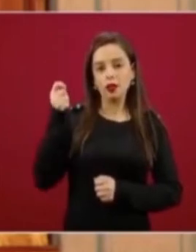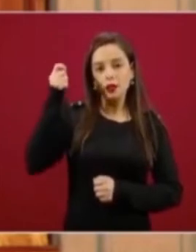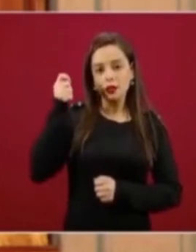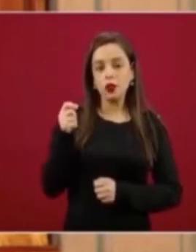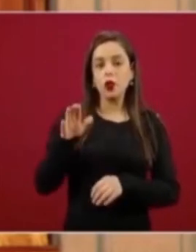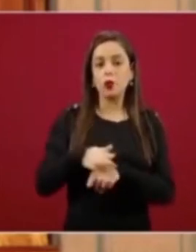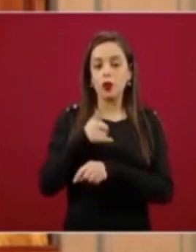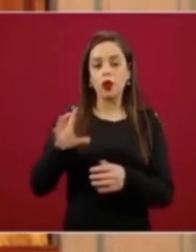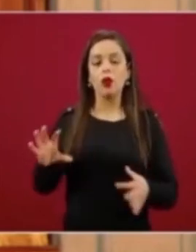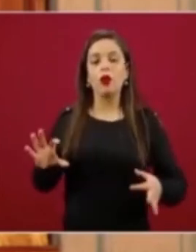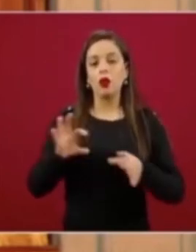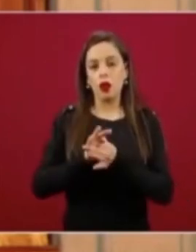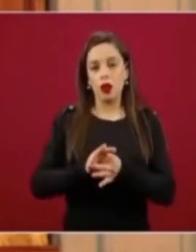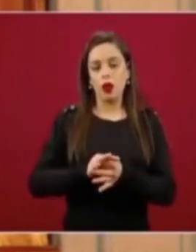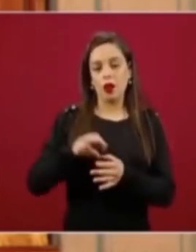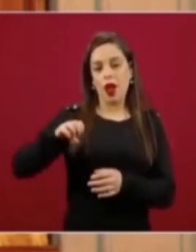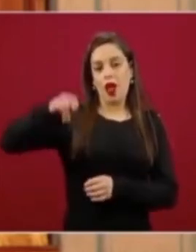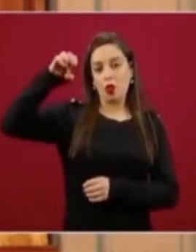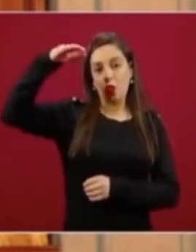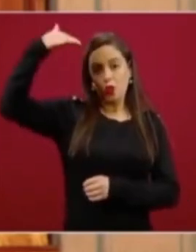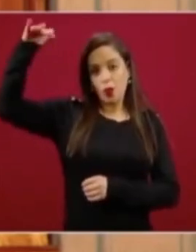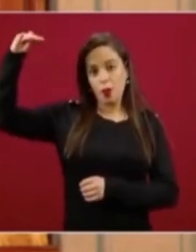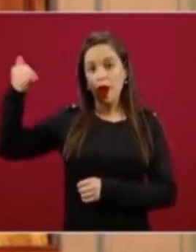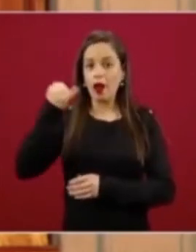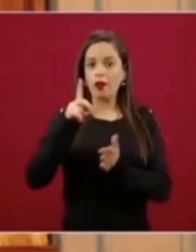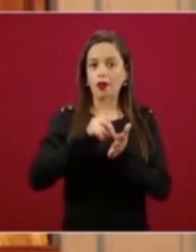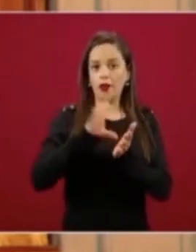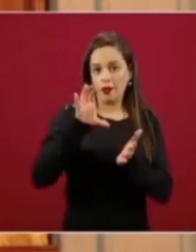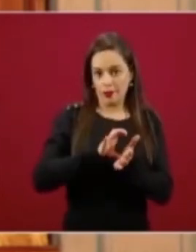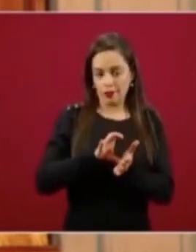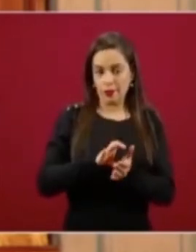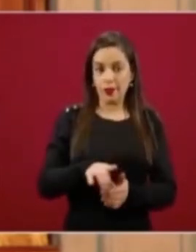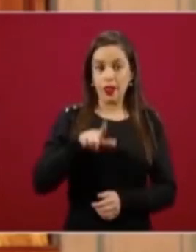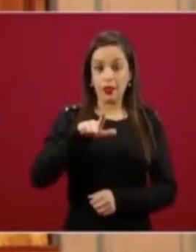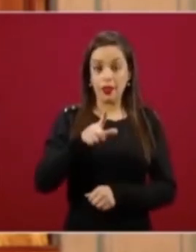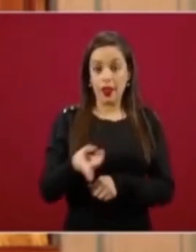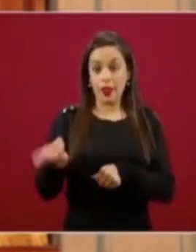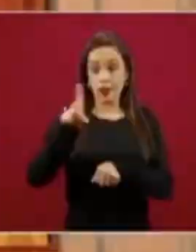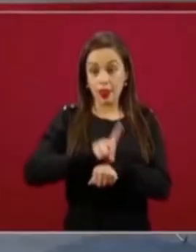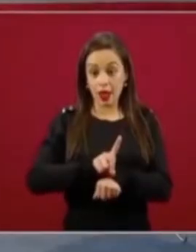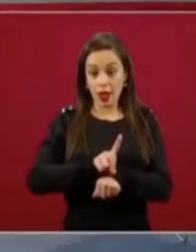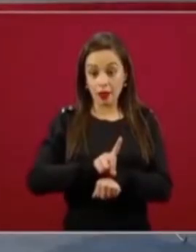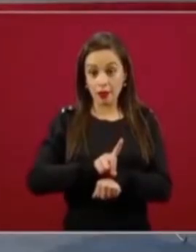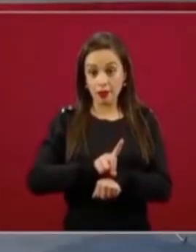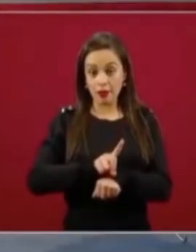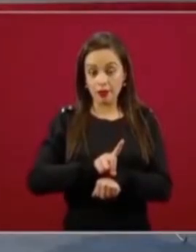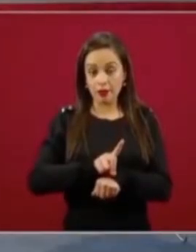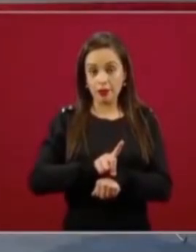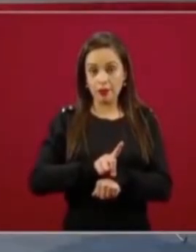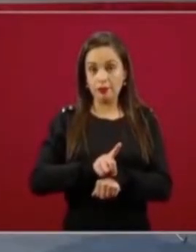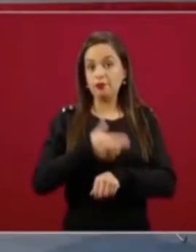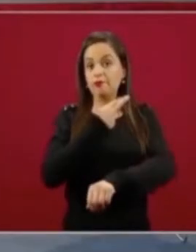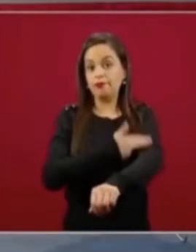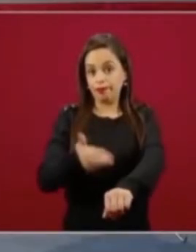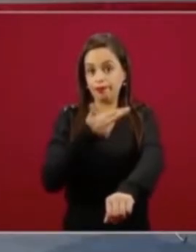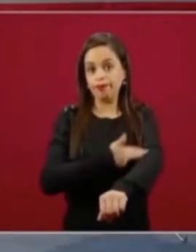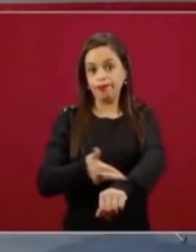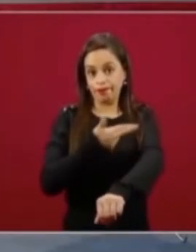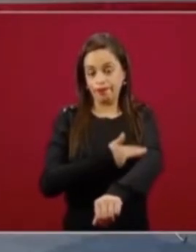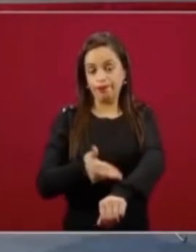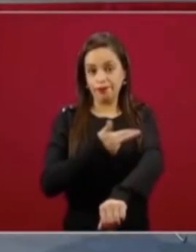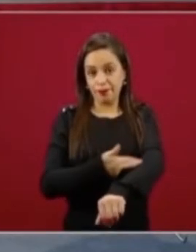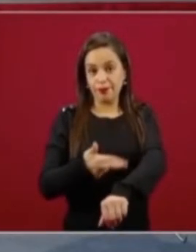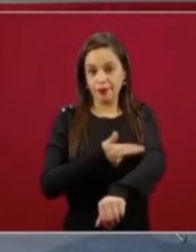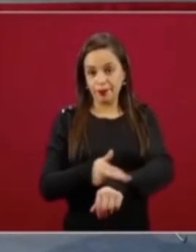y discapacidad, y lo sacamos en 17 días, como lo comentamos ya en adulto mayor,